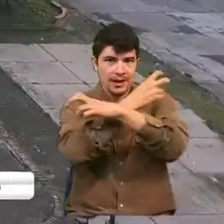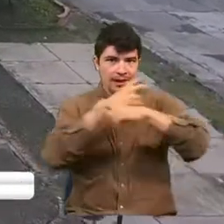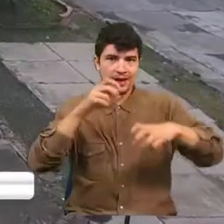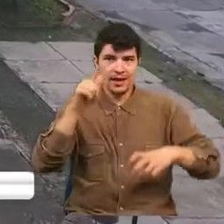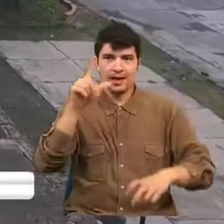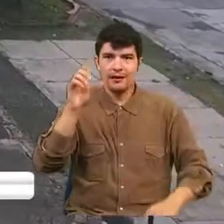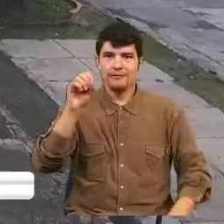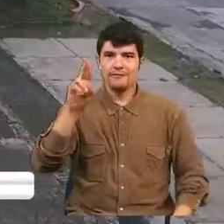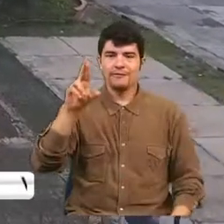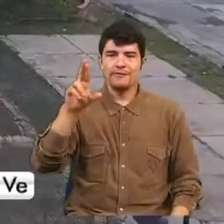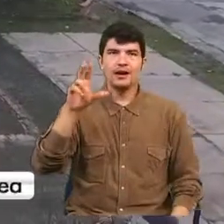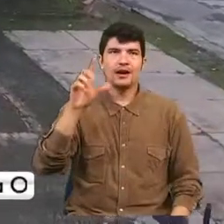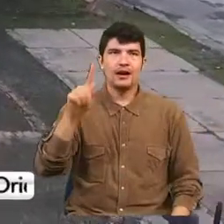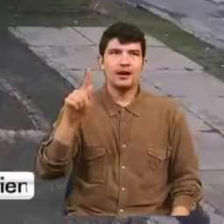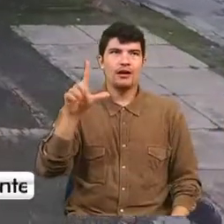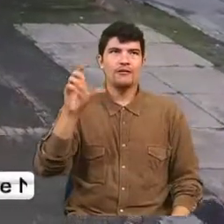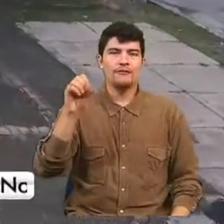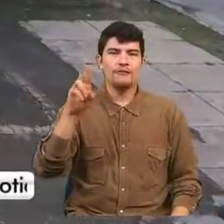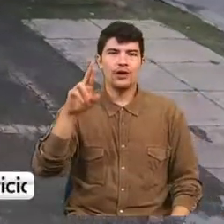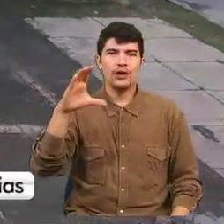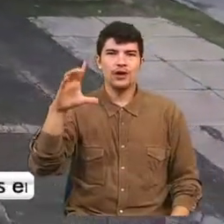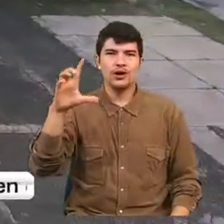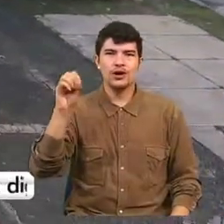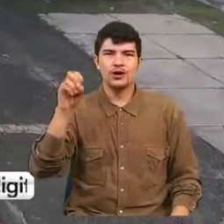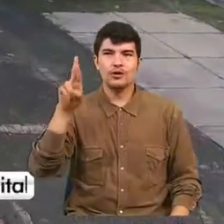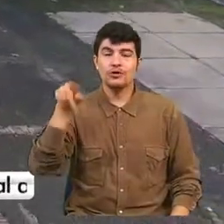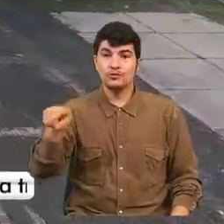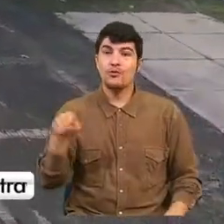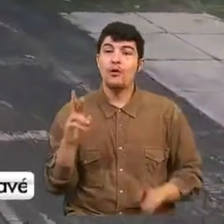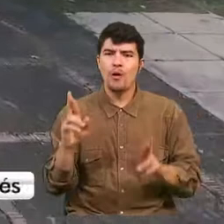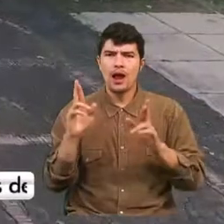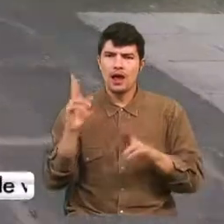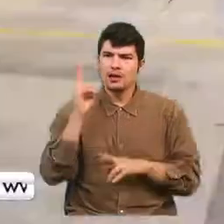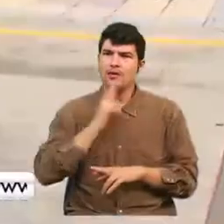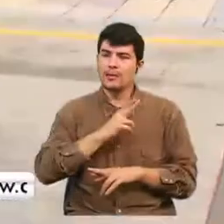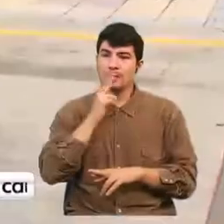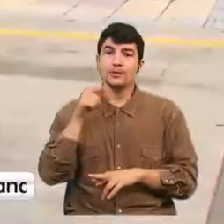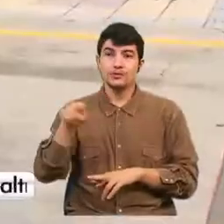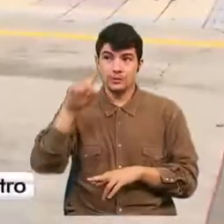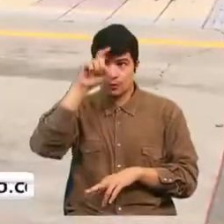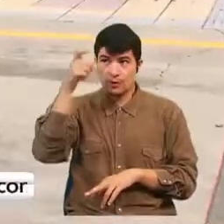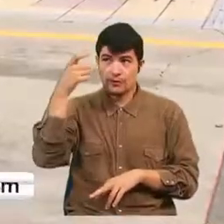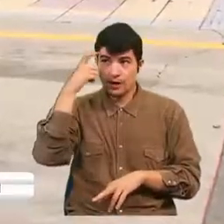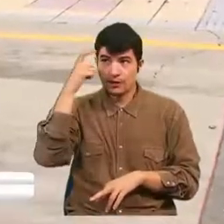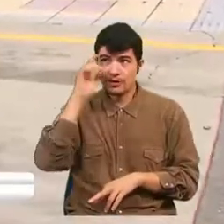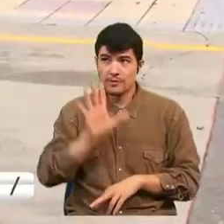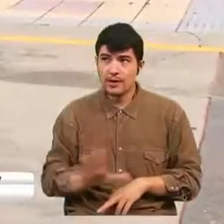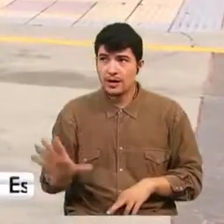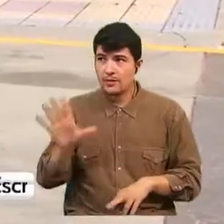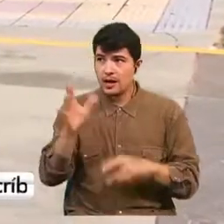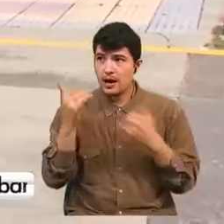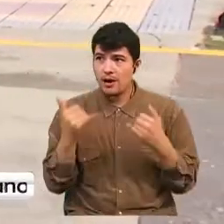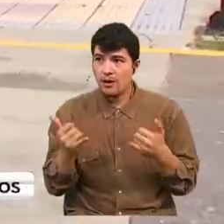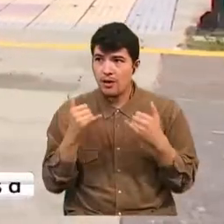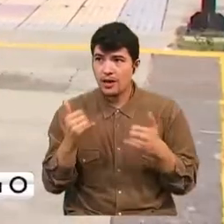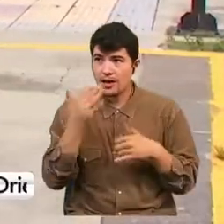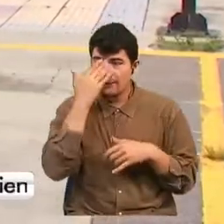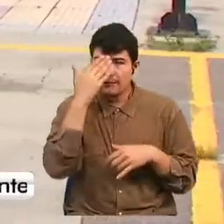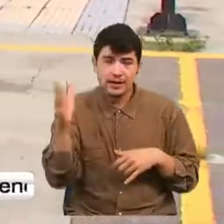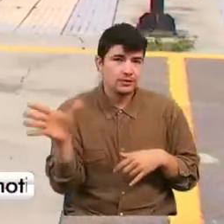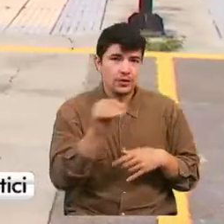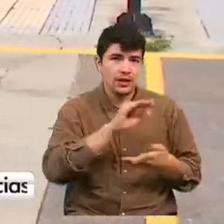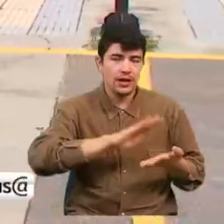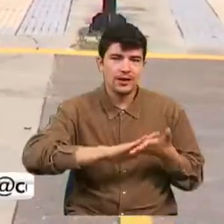decía. Efectivamente, pues esperamos entonces, y ese compromiso que ya ha hecho el gobierno departamental hoy aquí enfrente de todos los habitantes